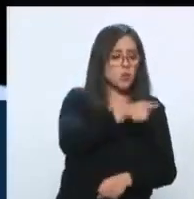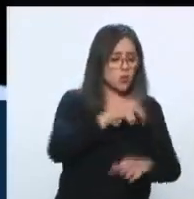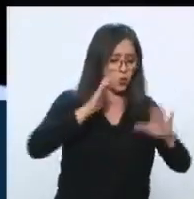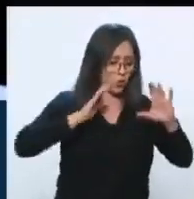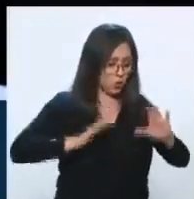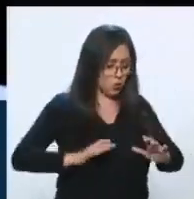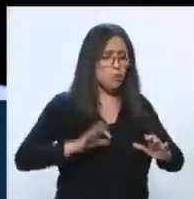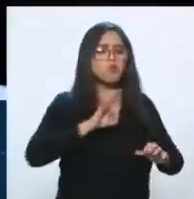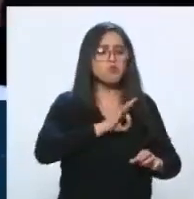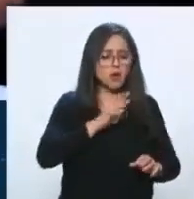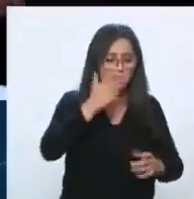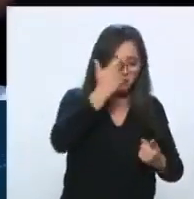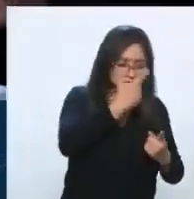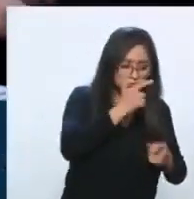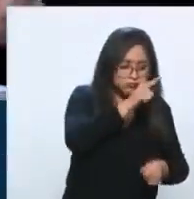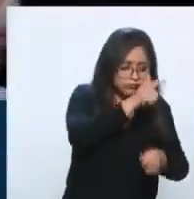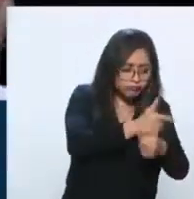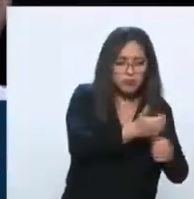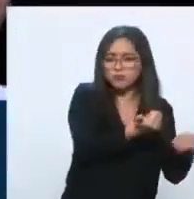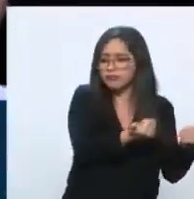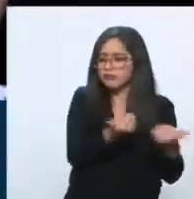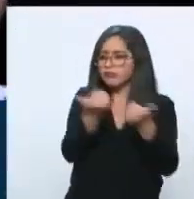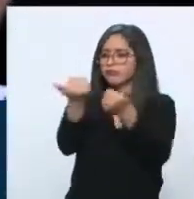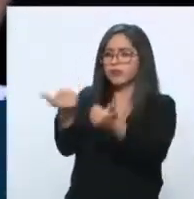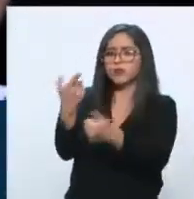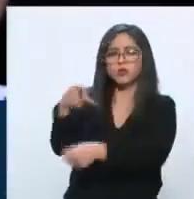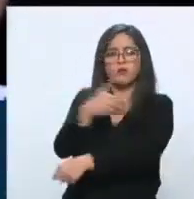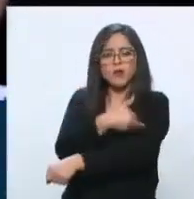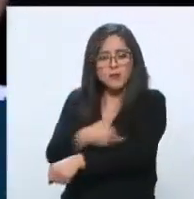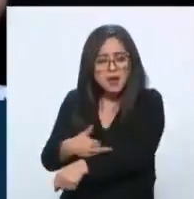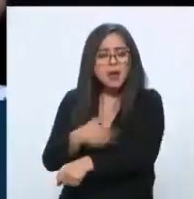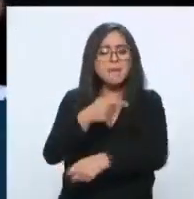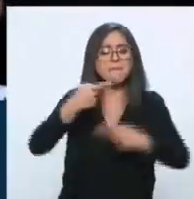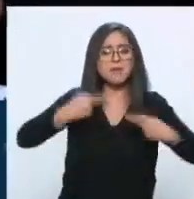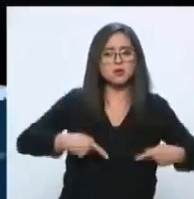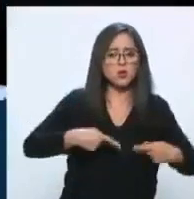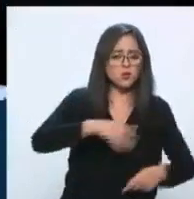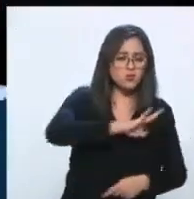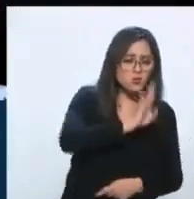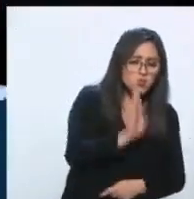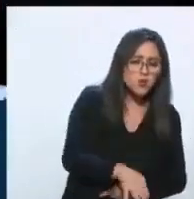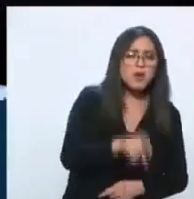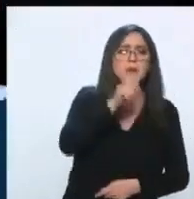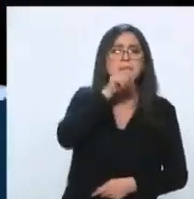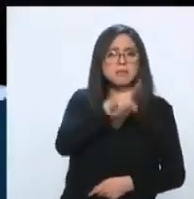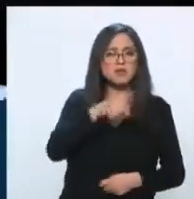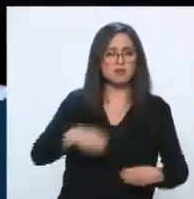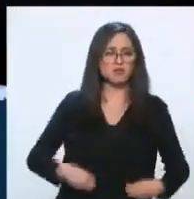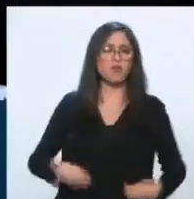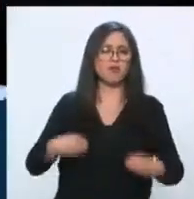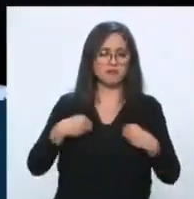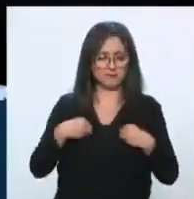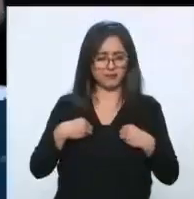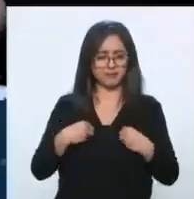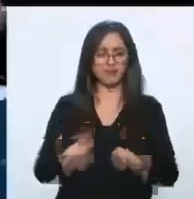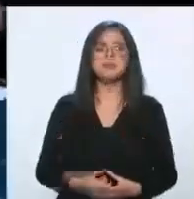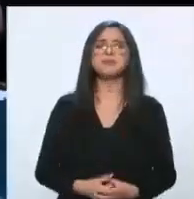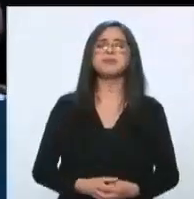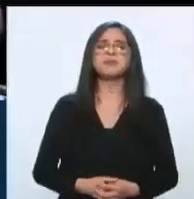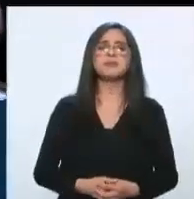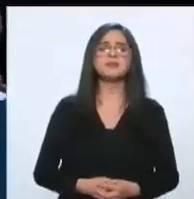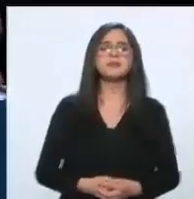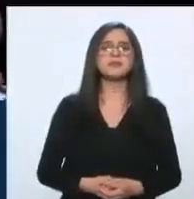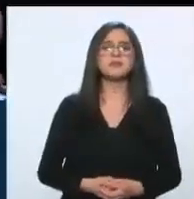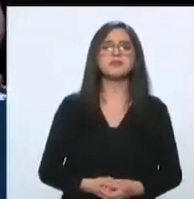familiares, en el caso de los fallecidos y en el caso de los vivos, bueno, pues también, ¿no? Entonces ahí, un poco para